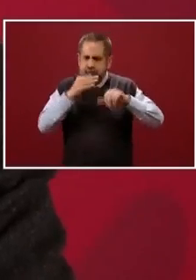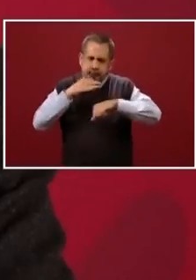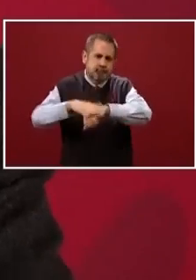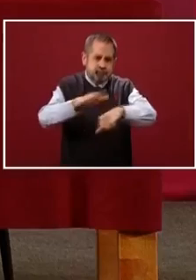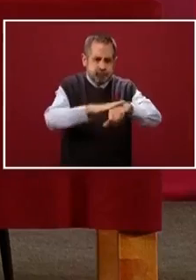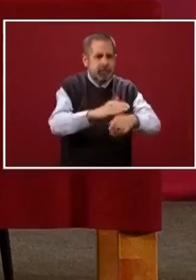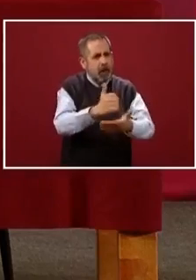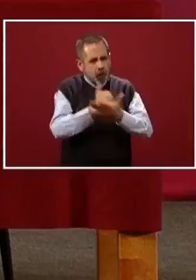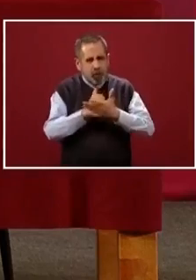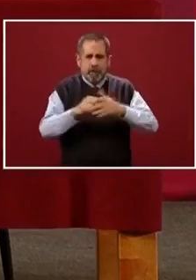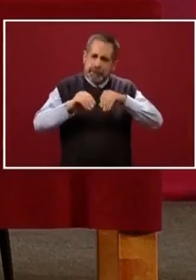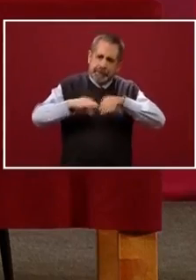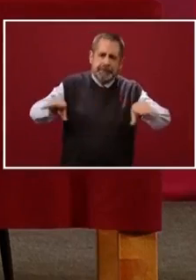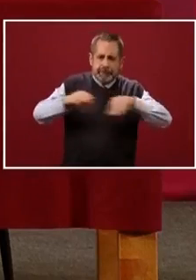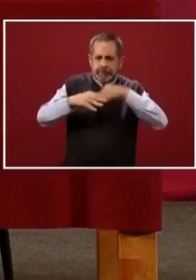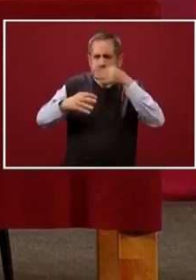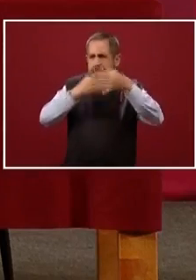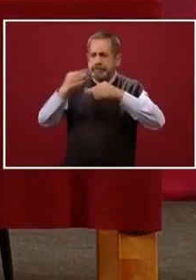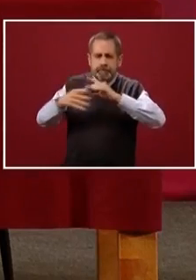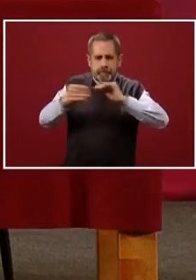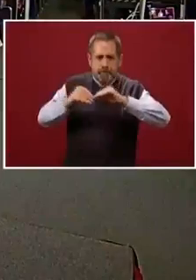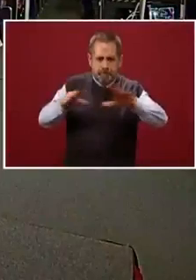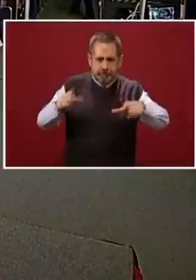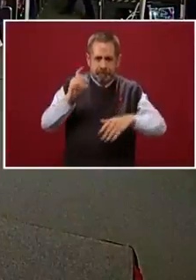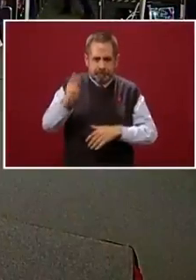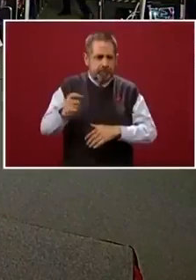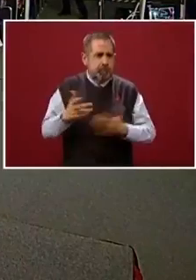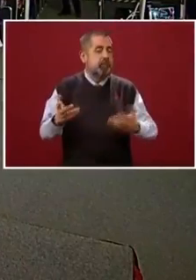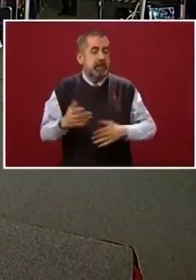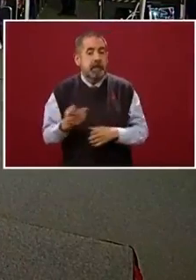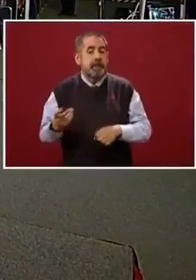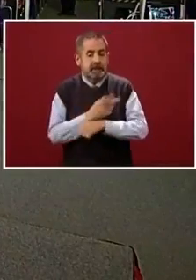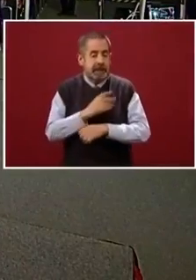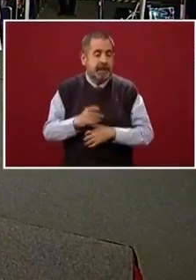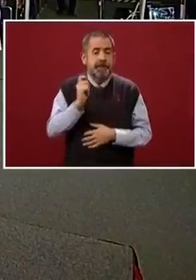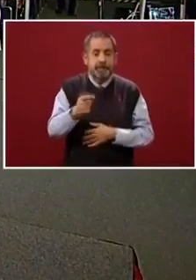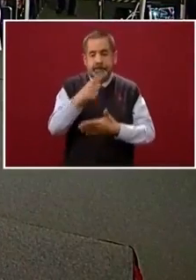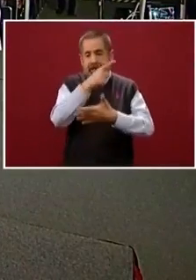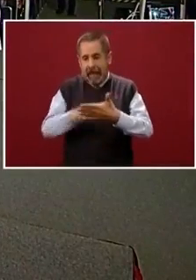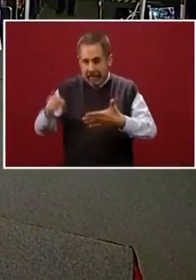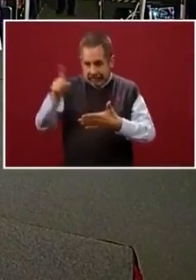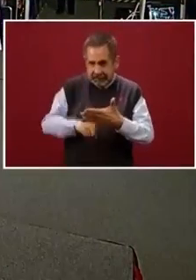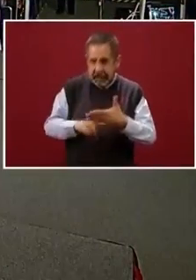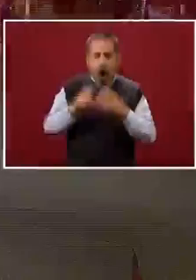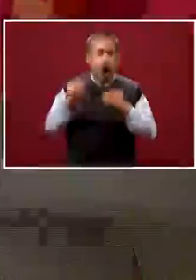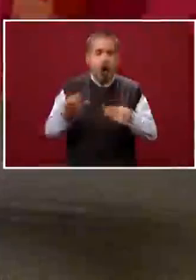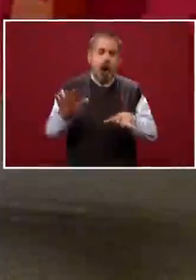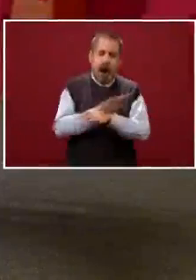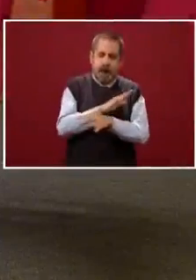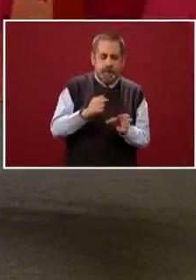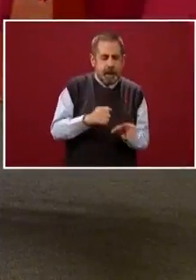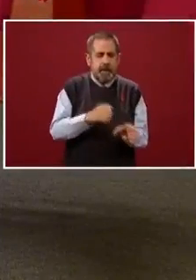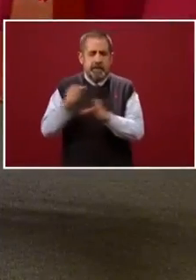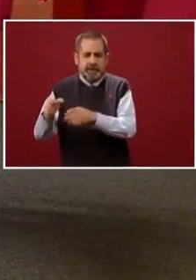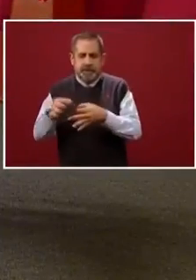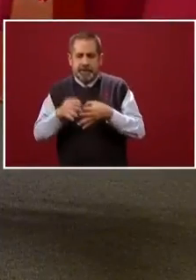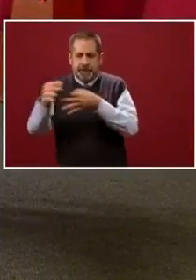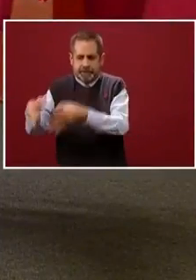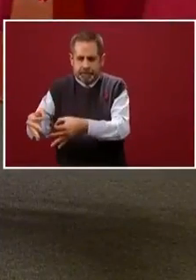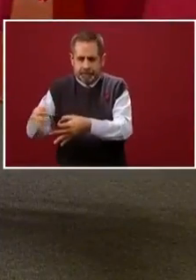nos ayuden a que permeen a la sociedad. Cancelación o posposición o reprogramación de los eventos